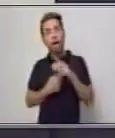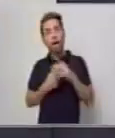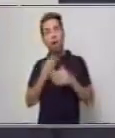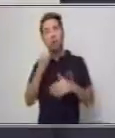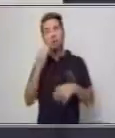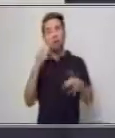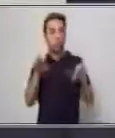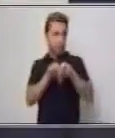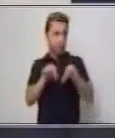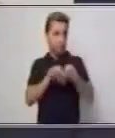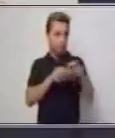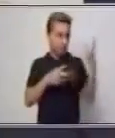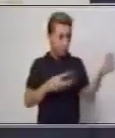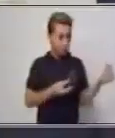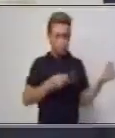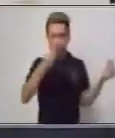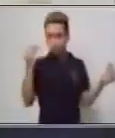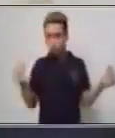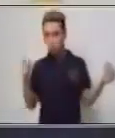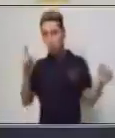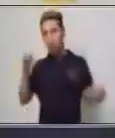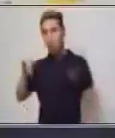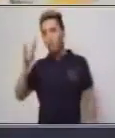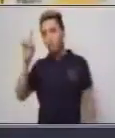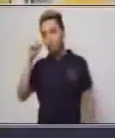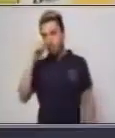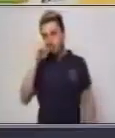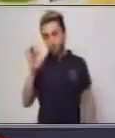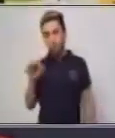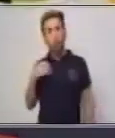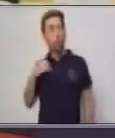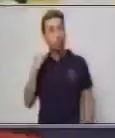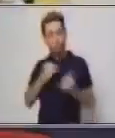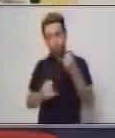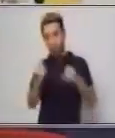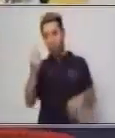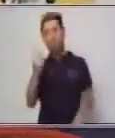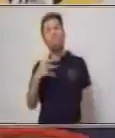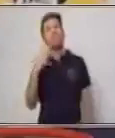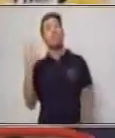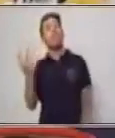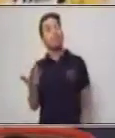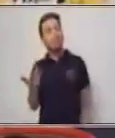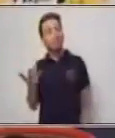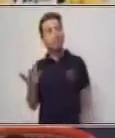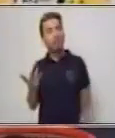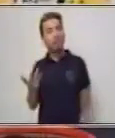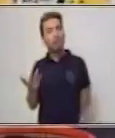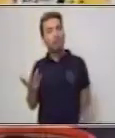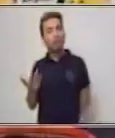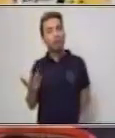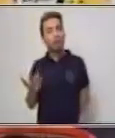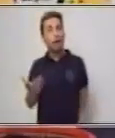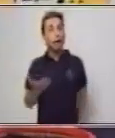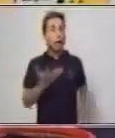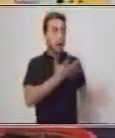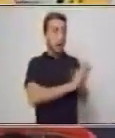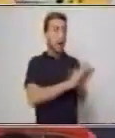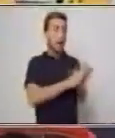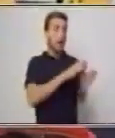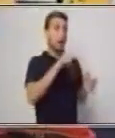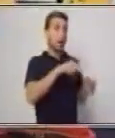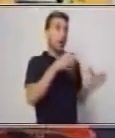los números. Algo que me faltó acá, y eso lo quería dejar para el último, es de que aquí hay que agregarle